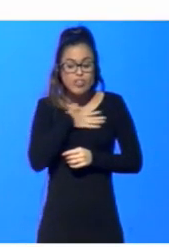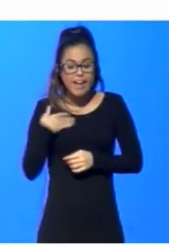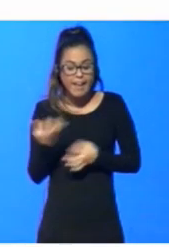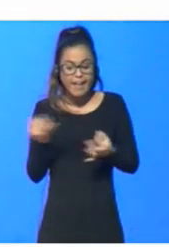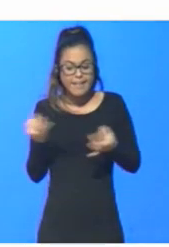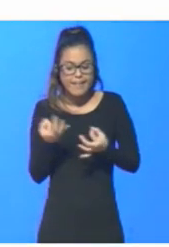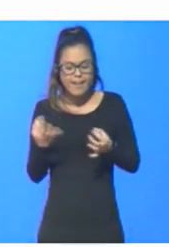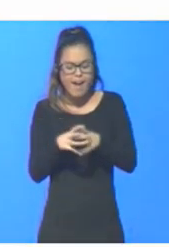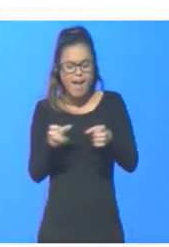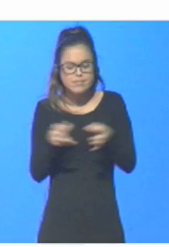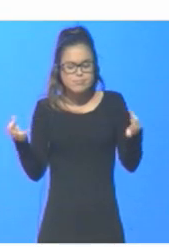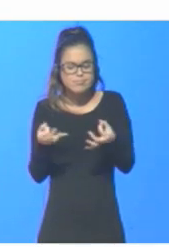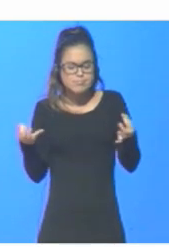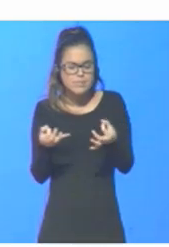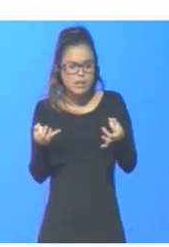sus expectativas,